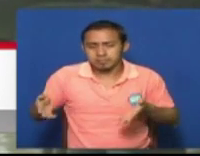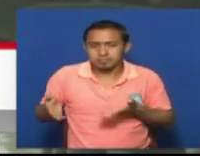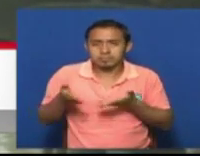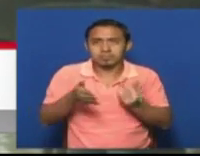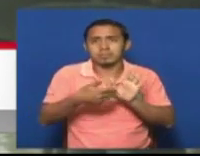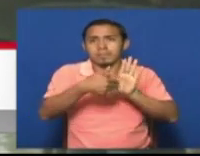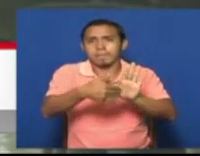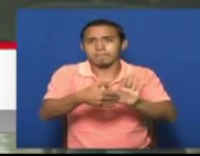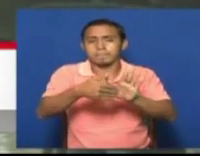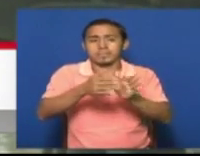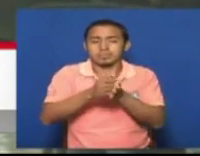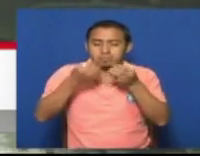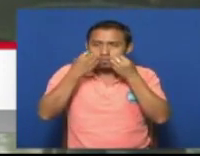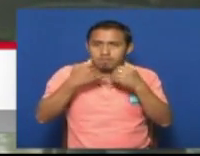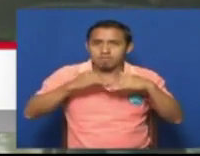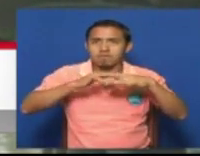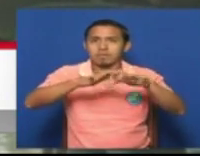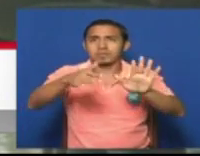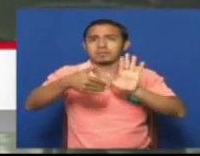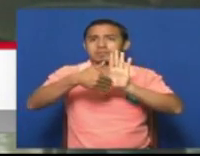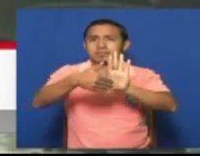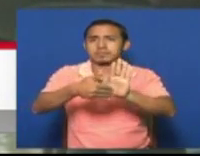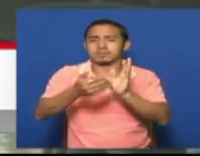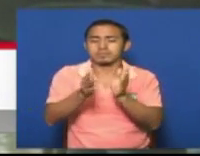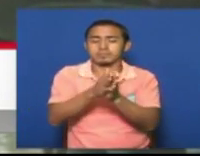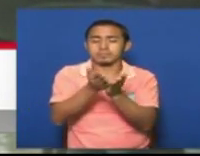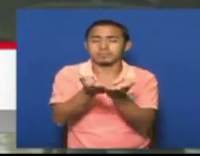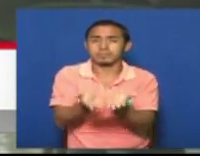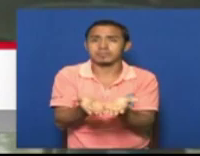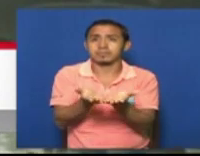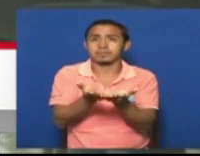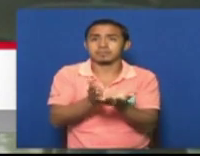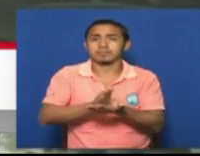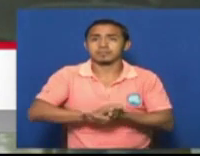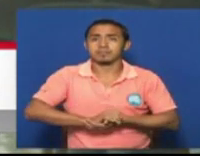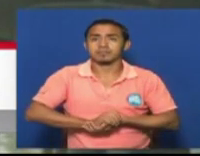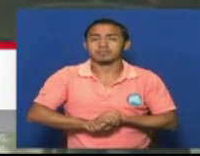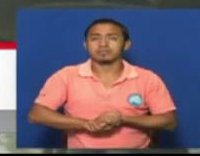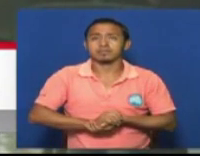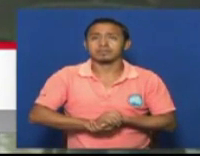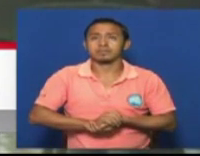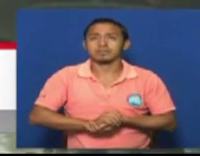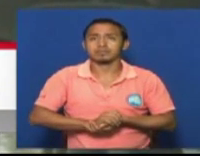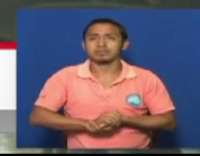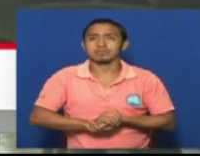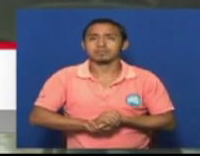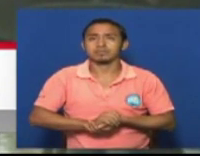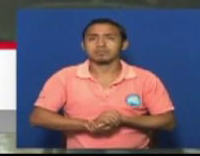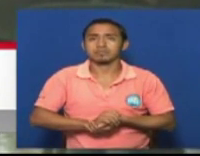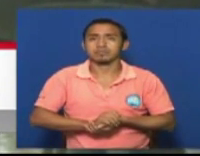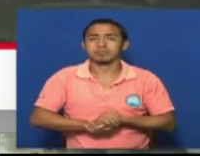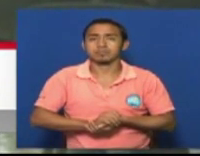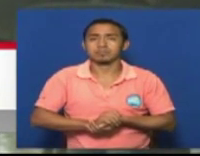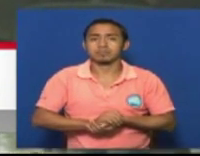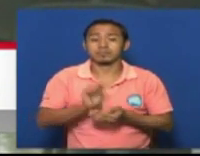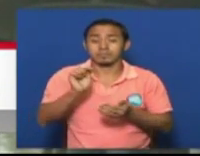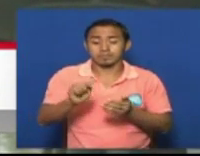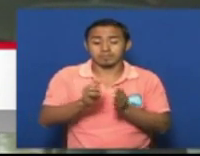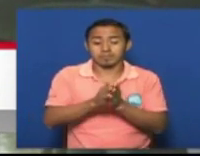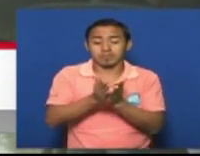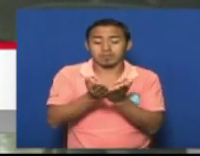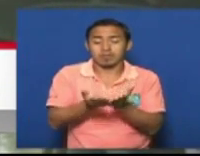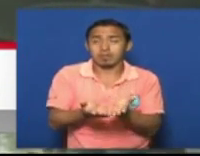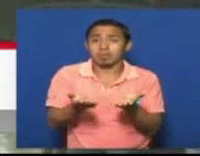presentación y divulgación de este libro este libro en narra